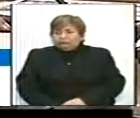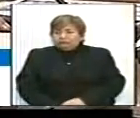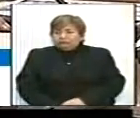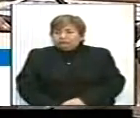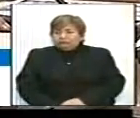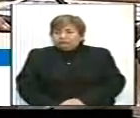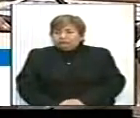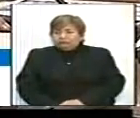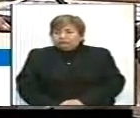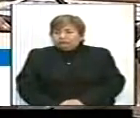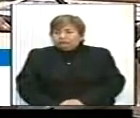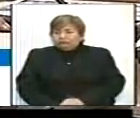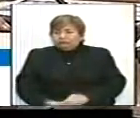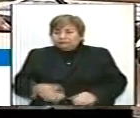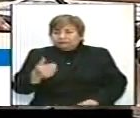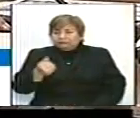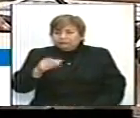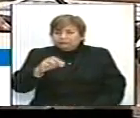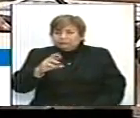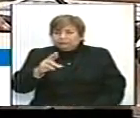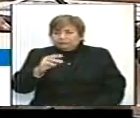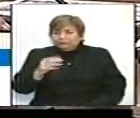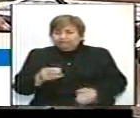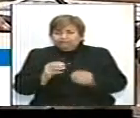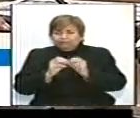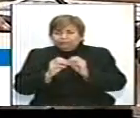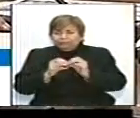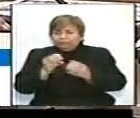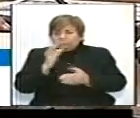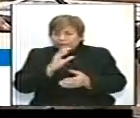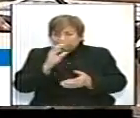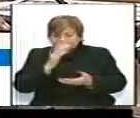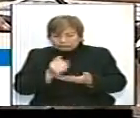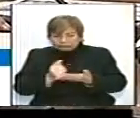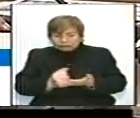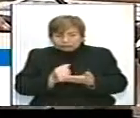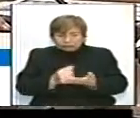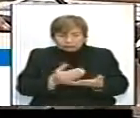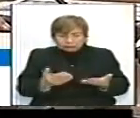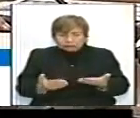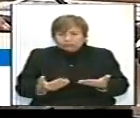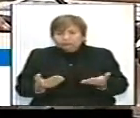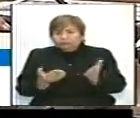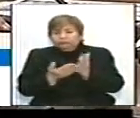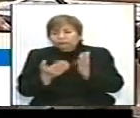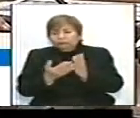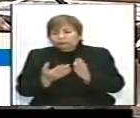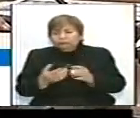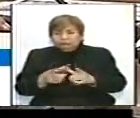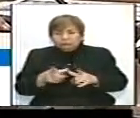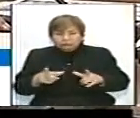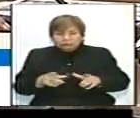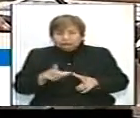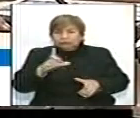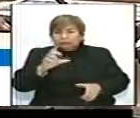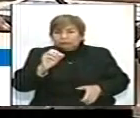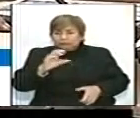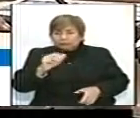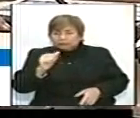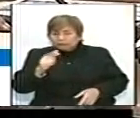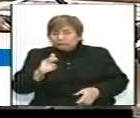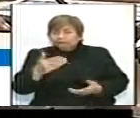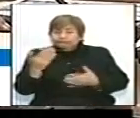en el COAR Apurímac se han ido buscando las soluciones en el tema del colegio, del local definitivo del colegio,